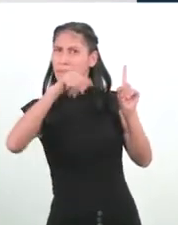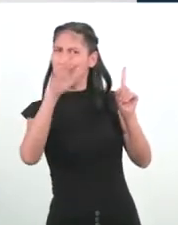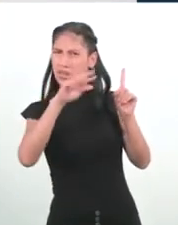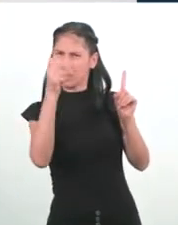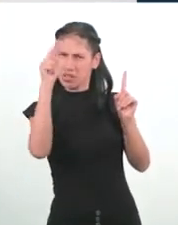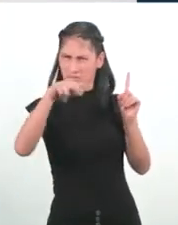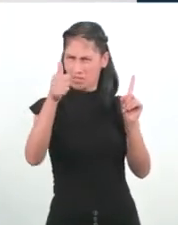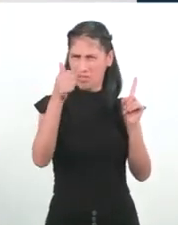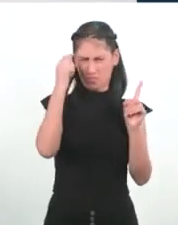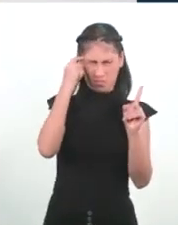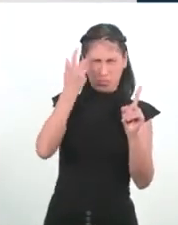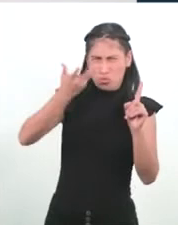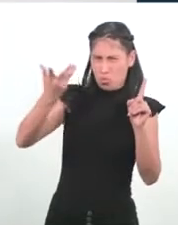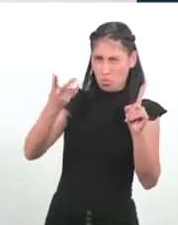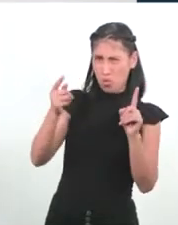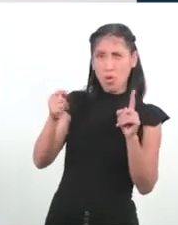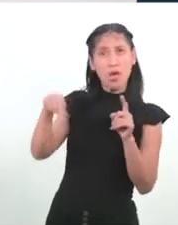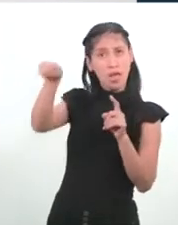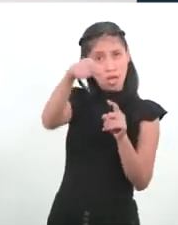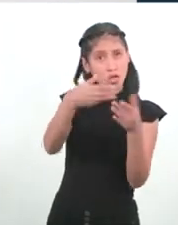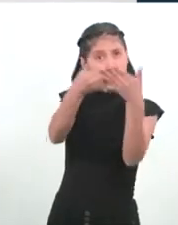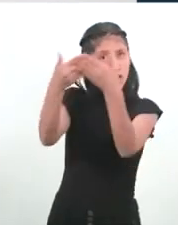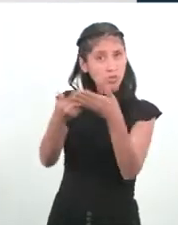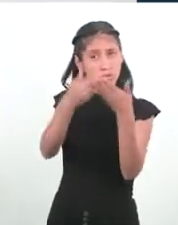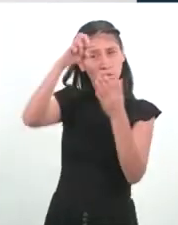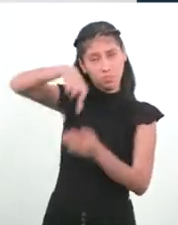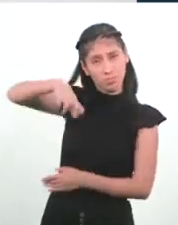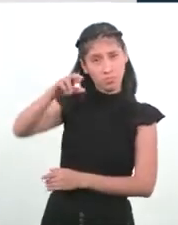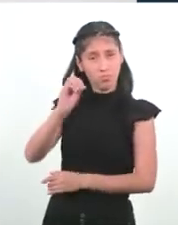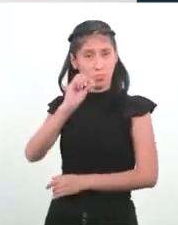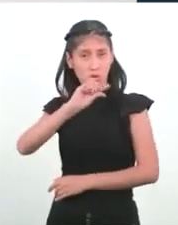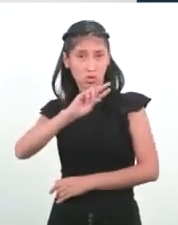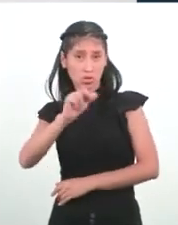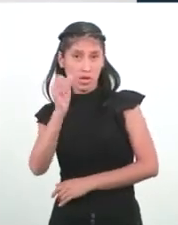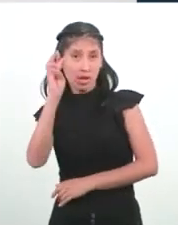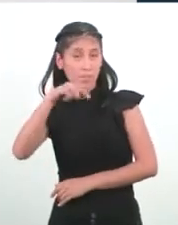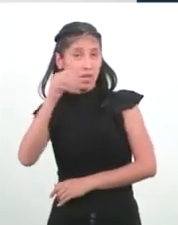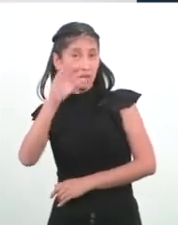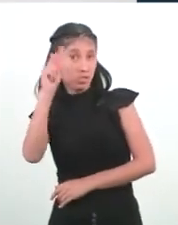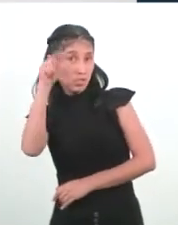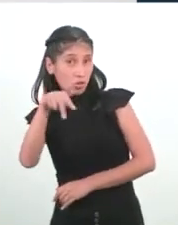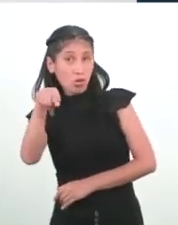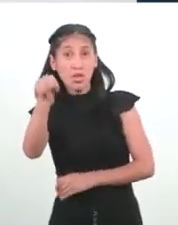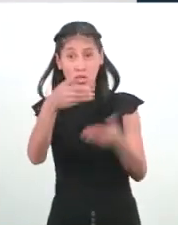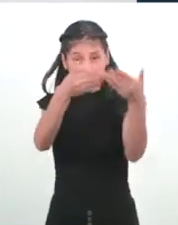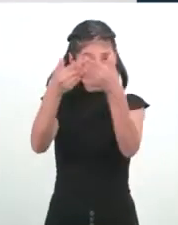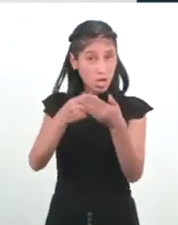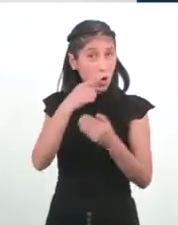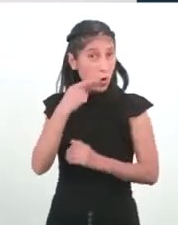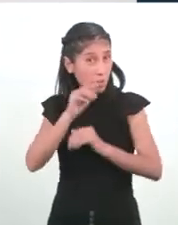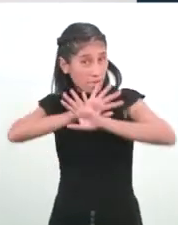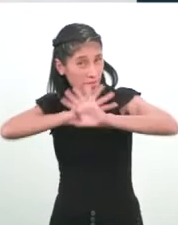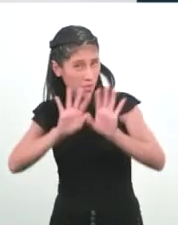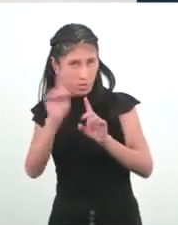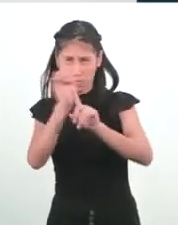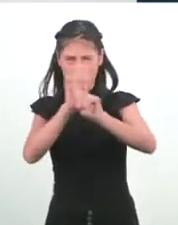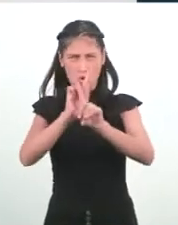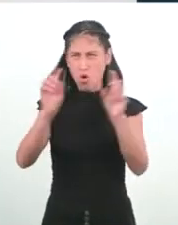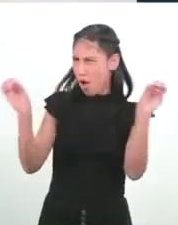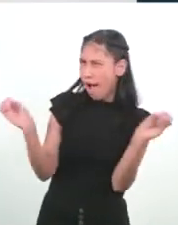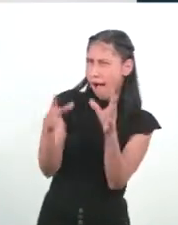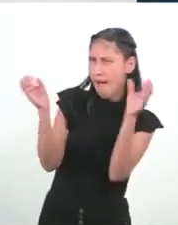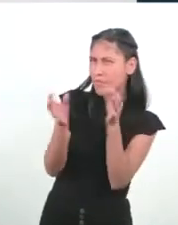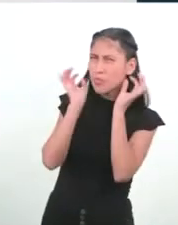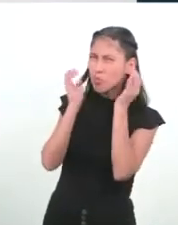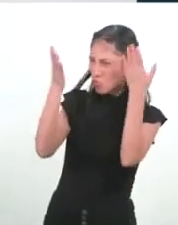tecnología. Tenemos la capacidad y el poder de aprender estas ciencias básicas y podemos ser